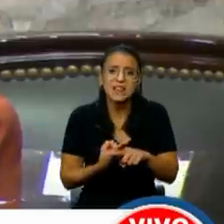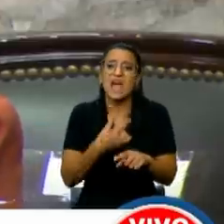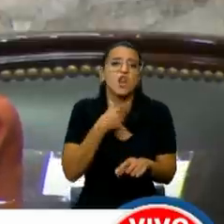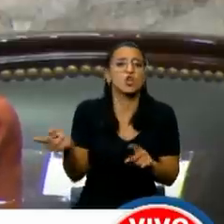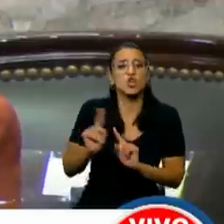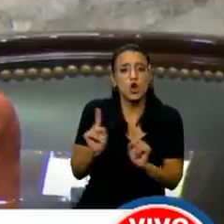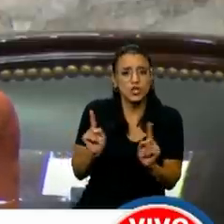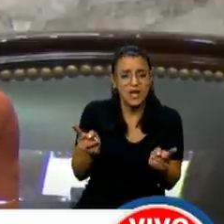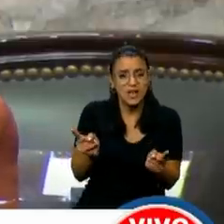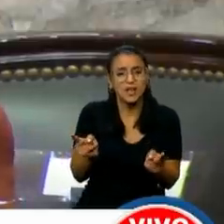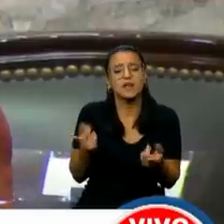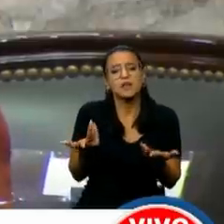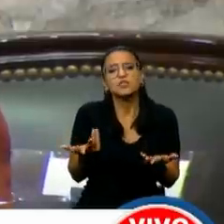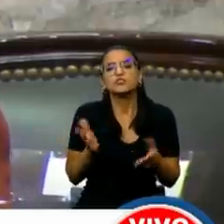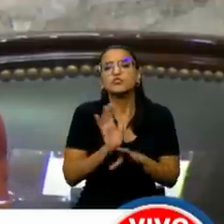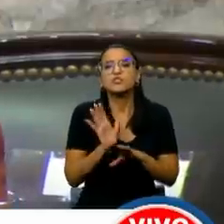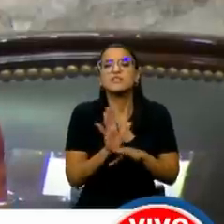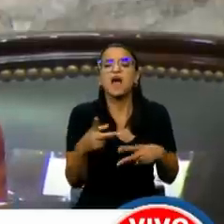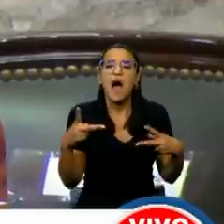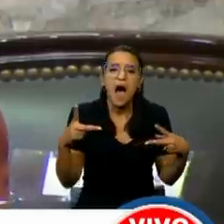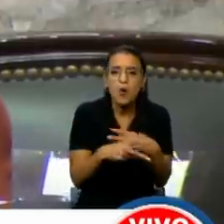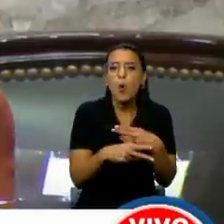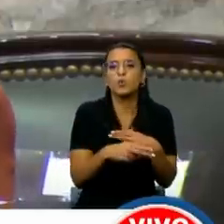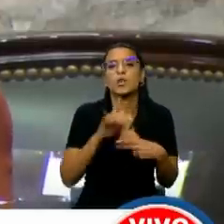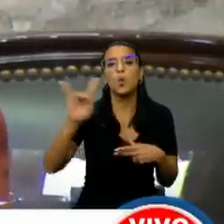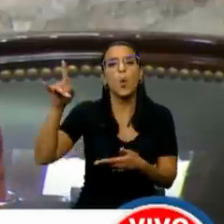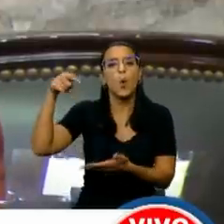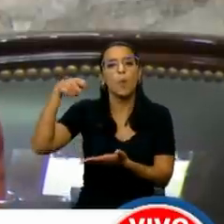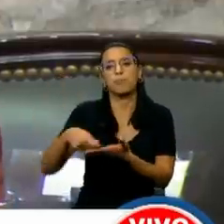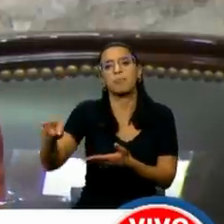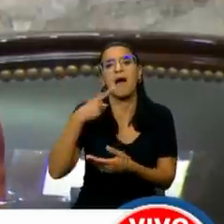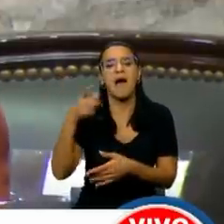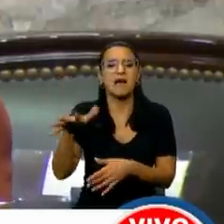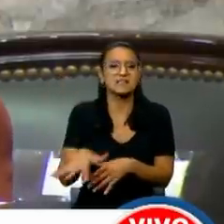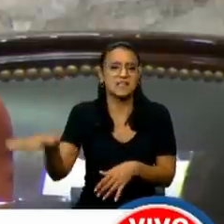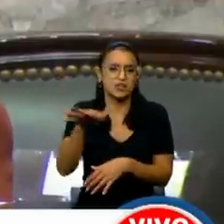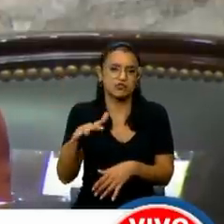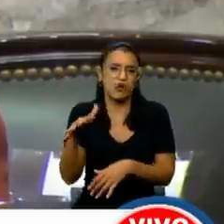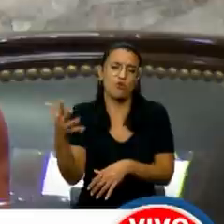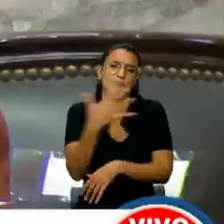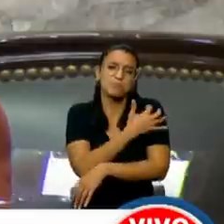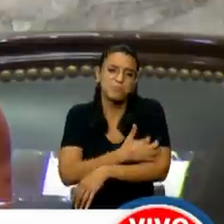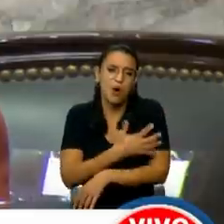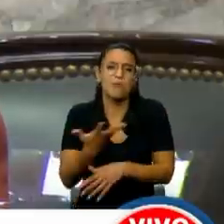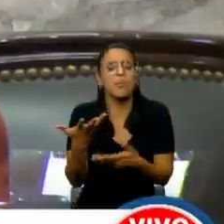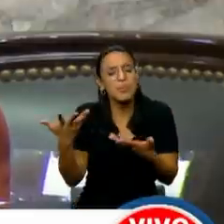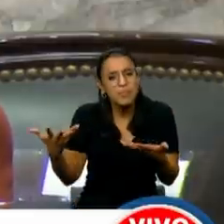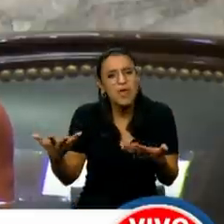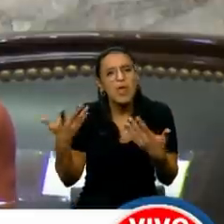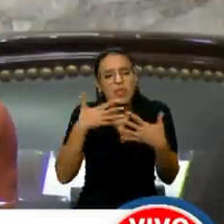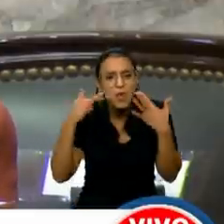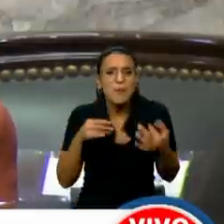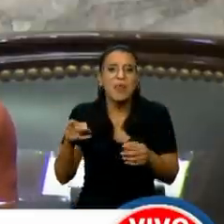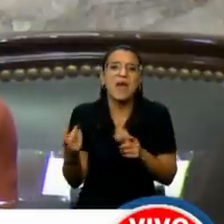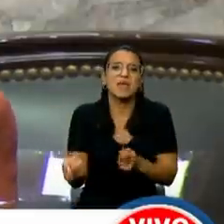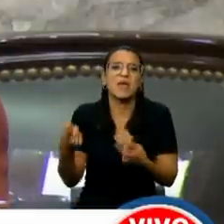necesarias hacen que el ajuste lo paguen los sectores más vulnerables de la sociedad de los sectores que verdaderamente generan